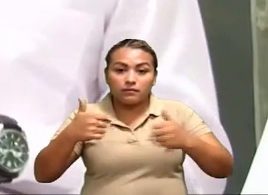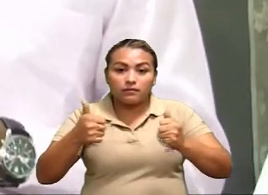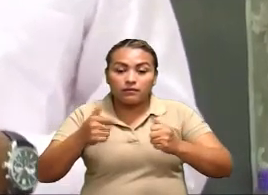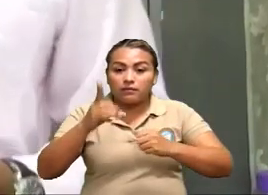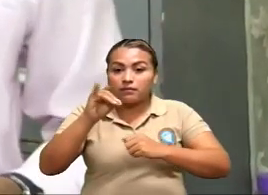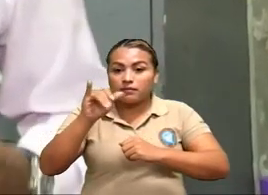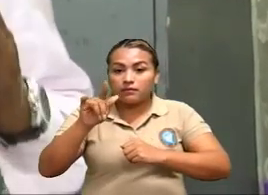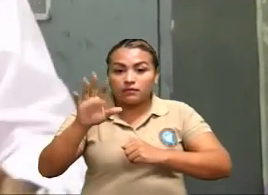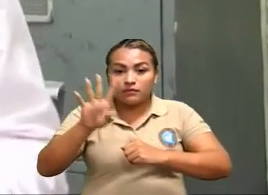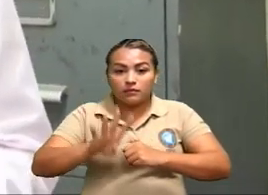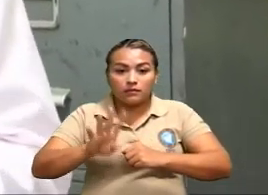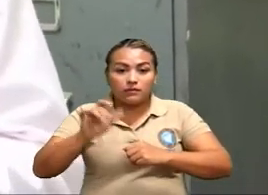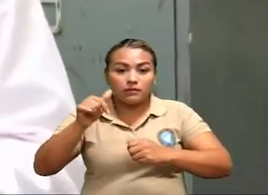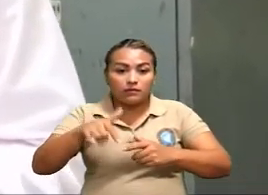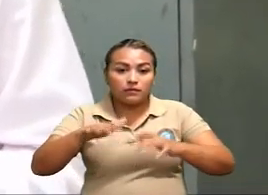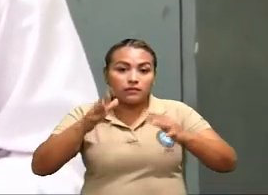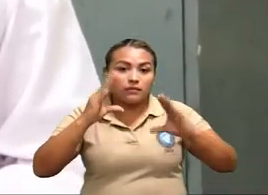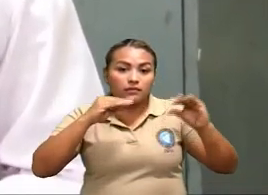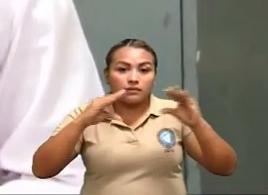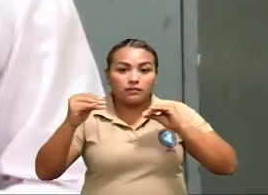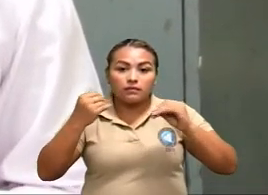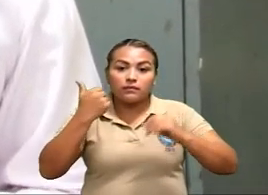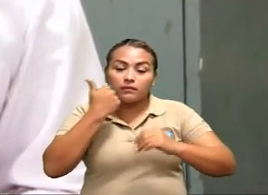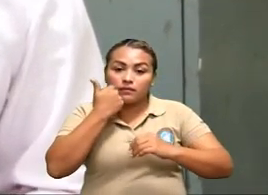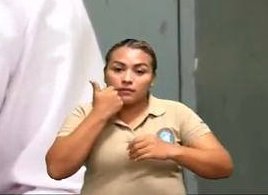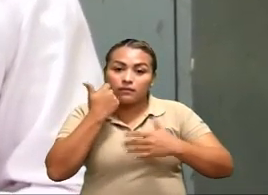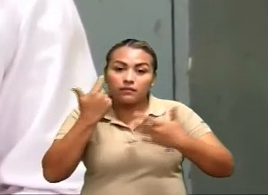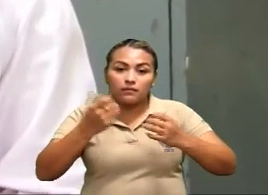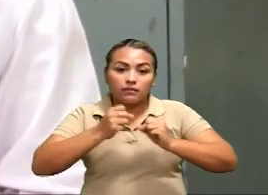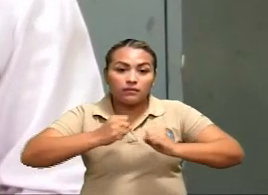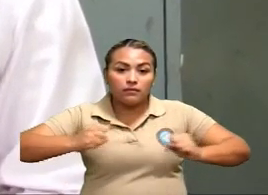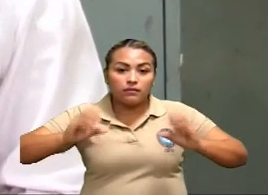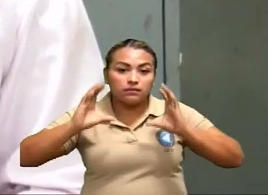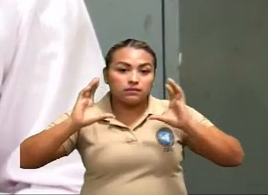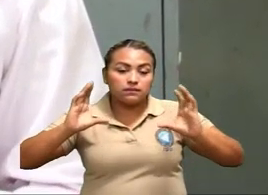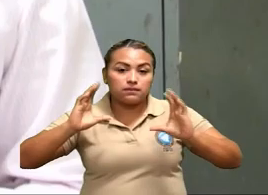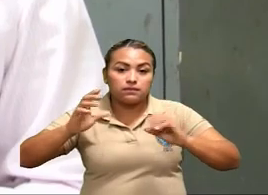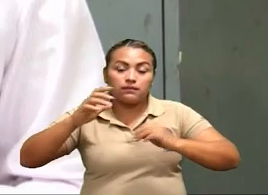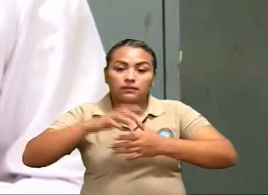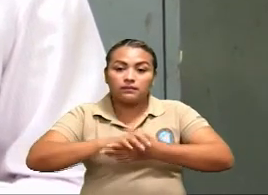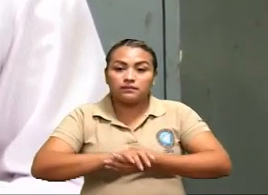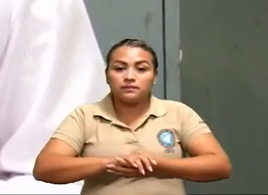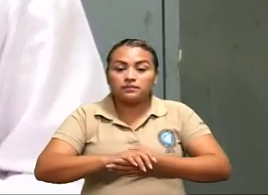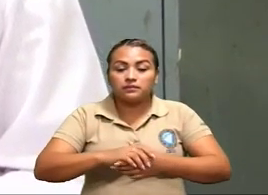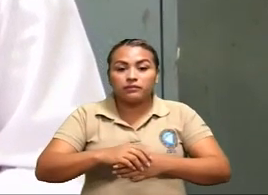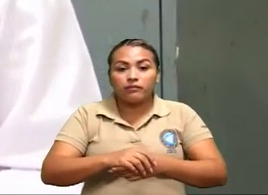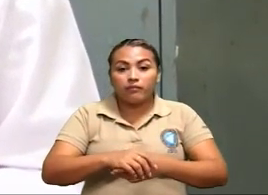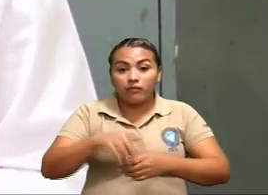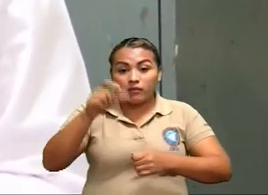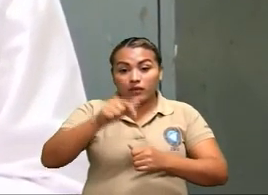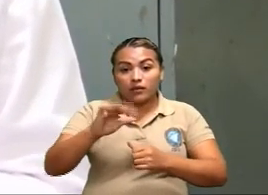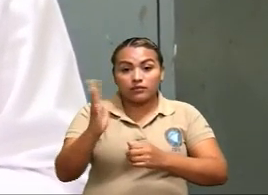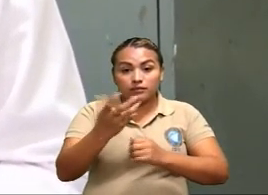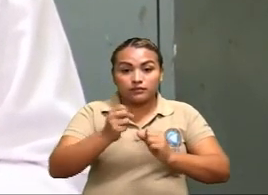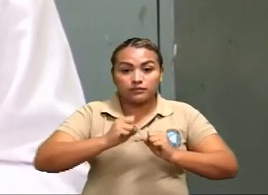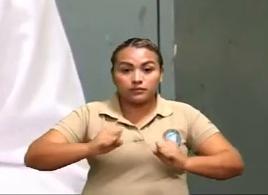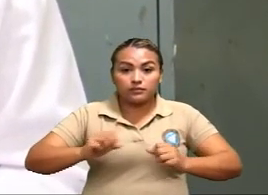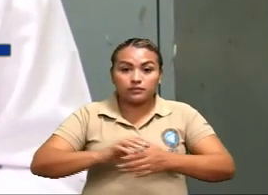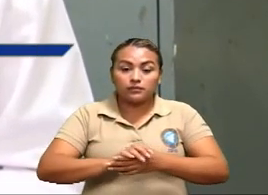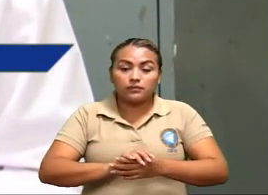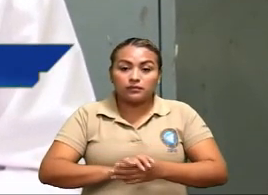número 4, y estábamos conversando sobre las causas de sobrepeso y obesidad en los hombres.